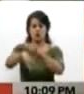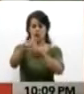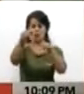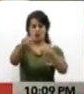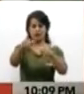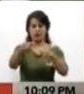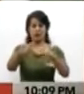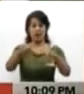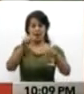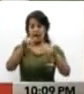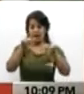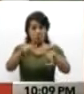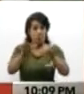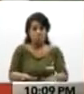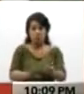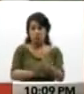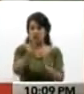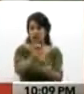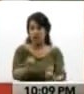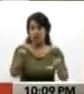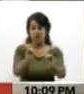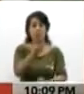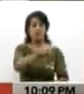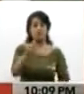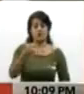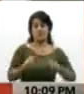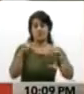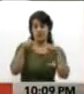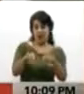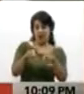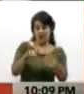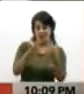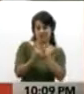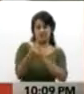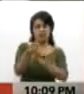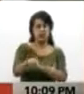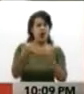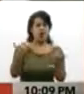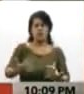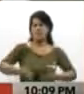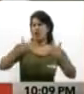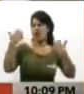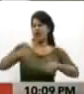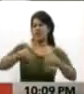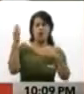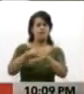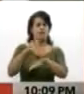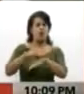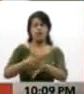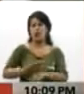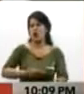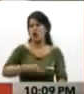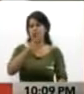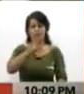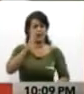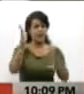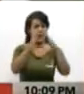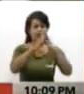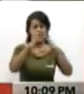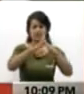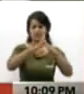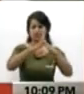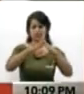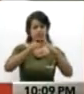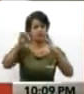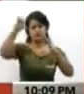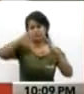Dice aquí, los habitantes de la urbanización La Unión de San Carlos se encuentran molestos por las malas condiciones en que fueron entregadas las viviendas por